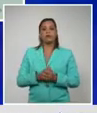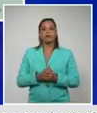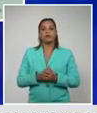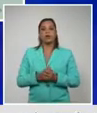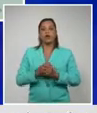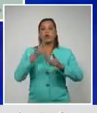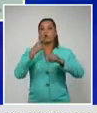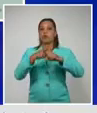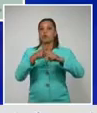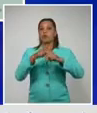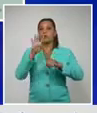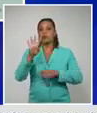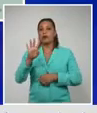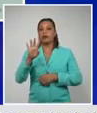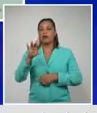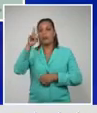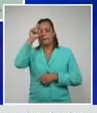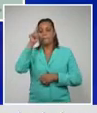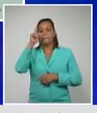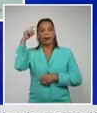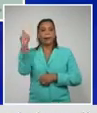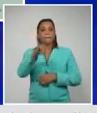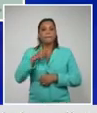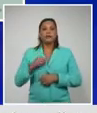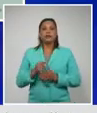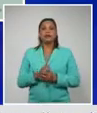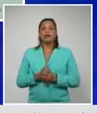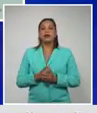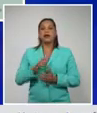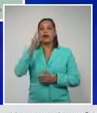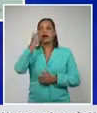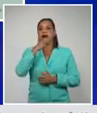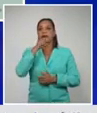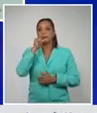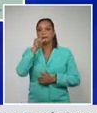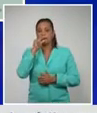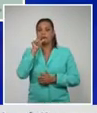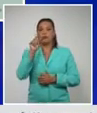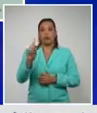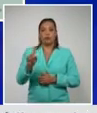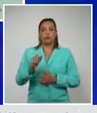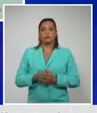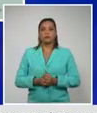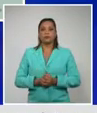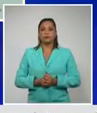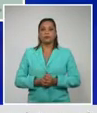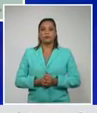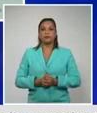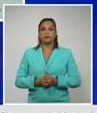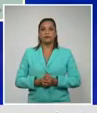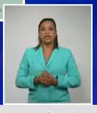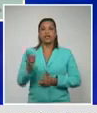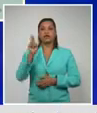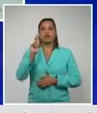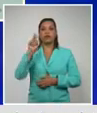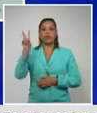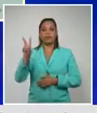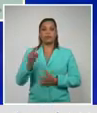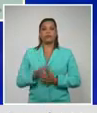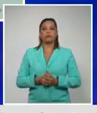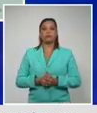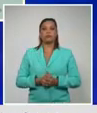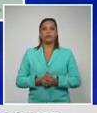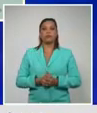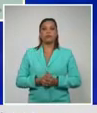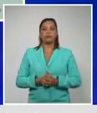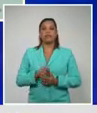que Rodas y Abreu 1 en el día de ayer. Cienfuegos, que aunque ayer tuvo